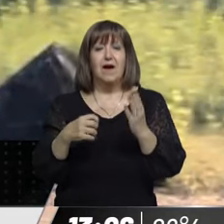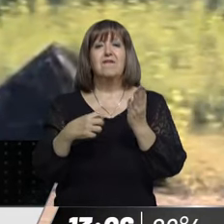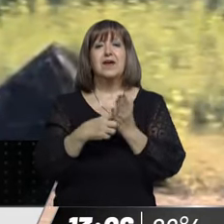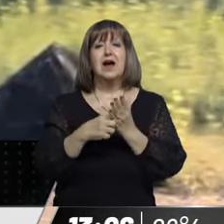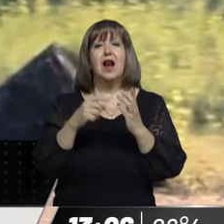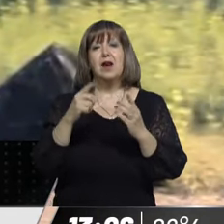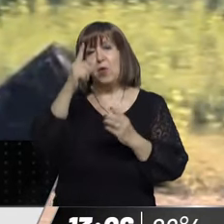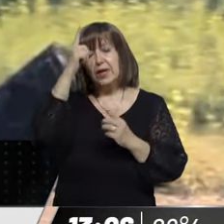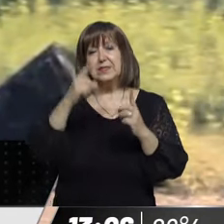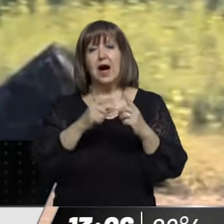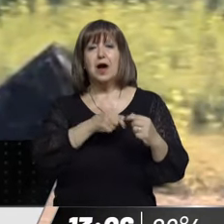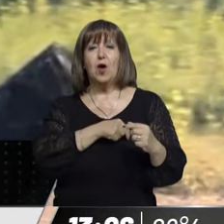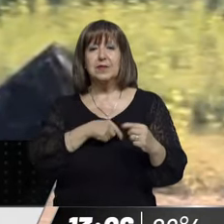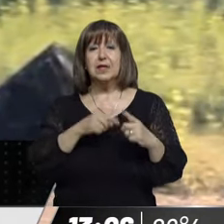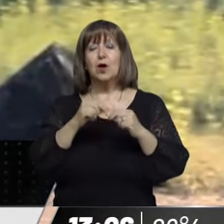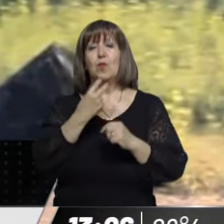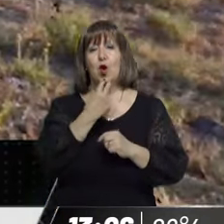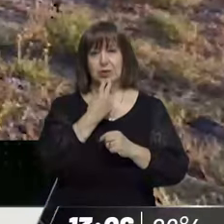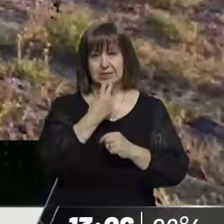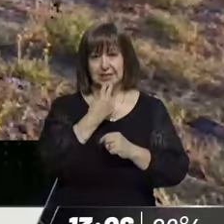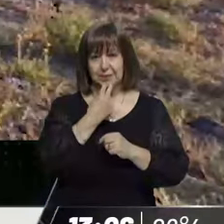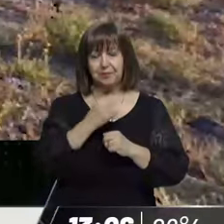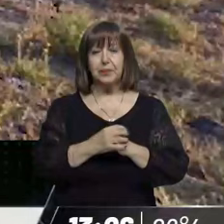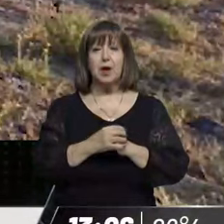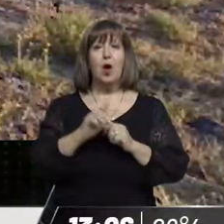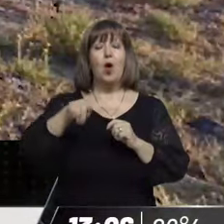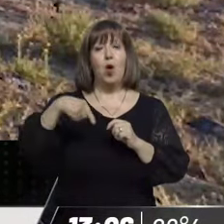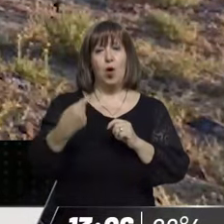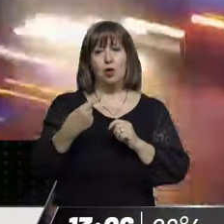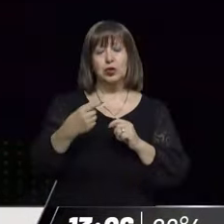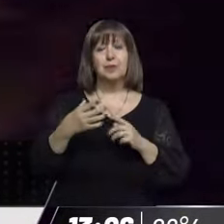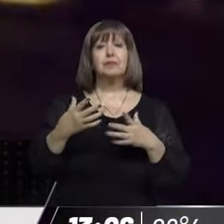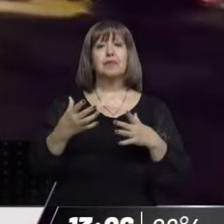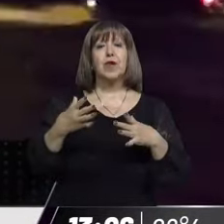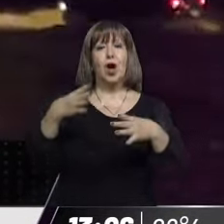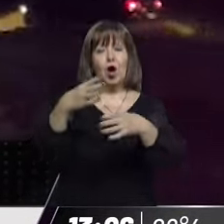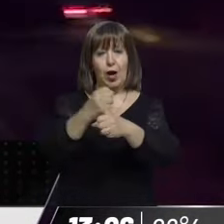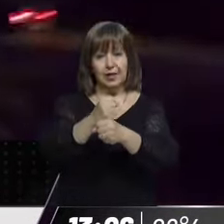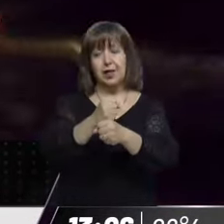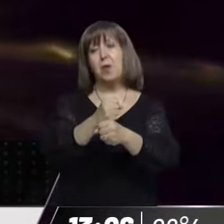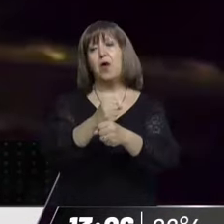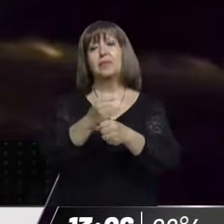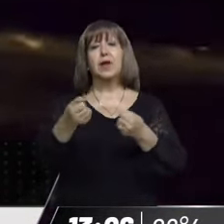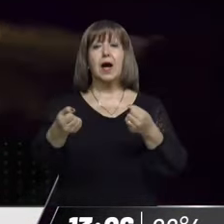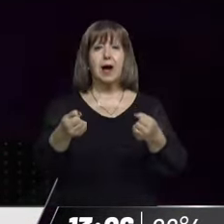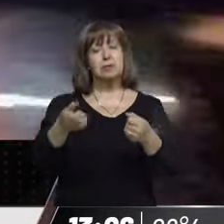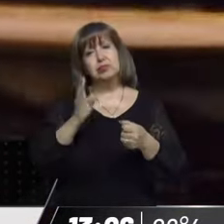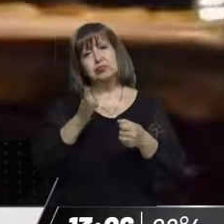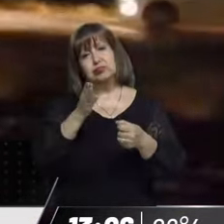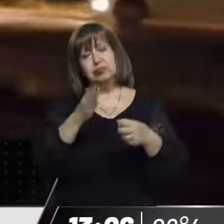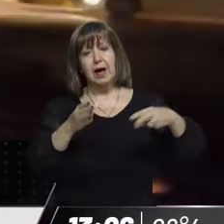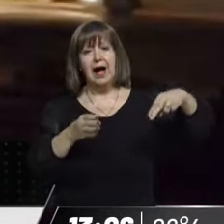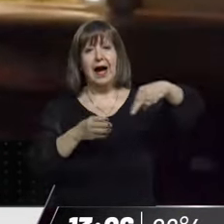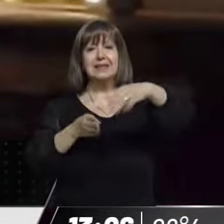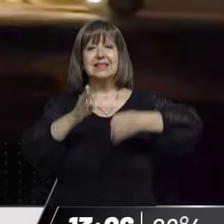11 de la Comisaría 11 de Luján. En otro accidente, un colectivero atropelló y mató a un peatón que intentaba cruzar el acceso este. Este hecho